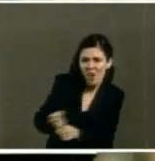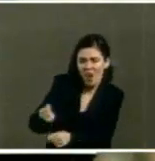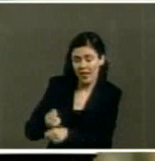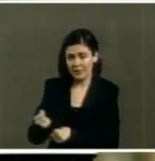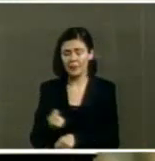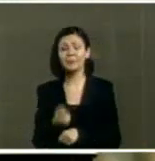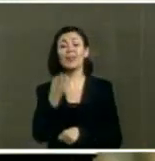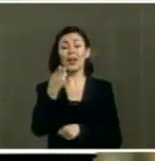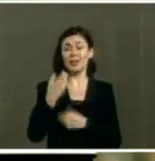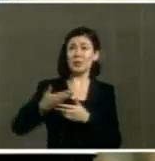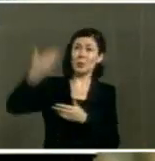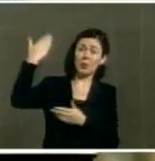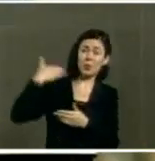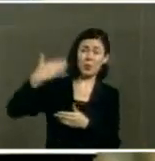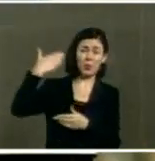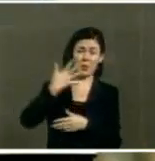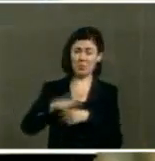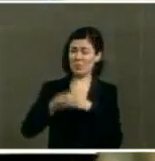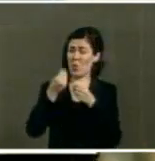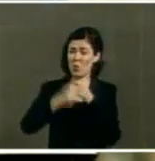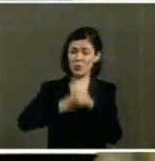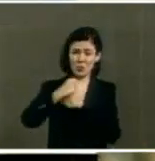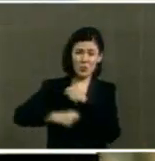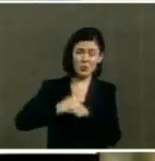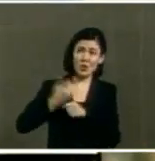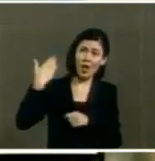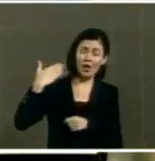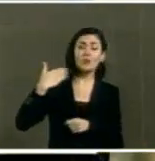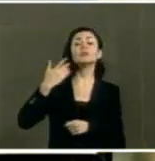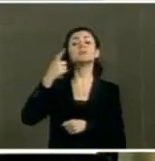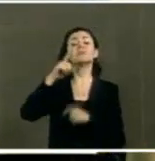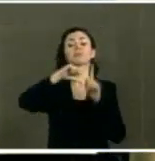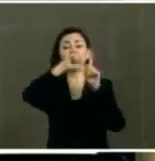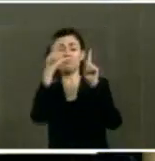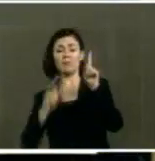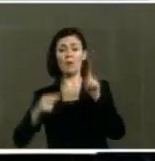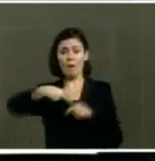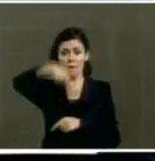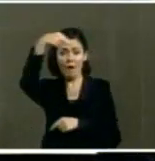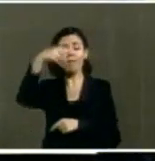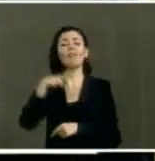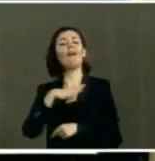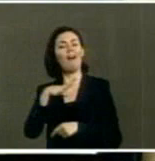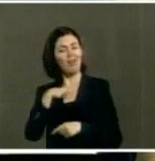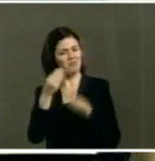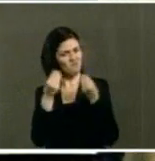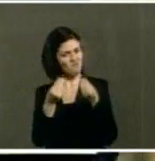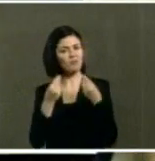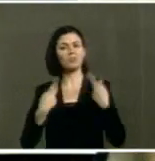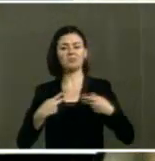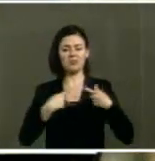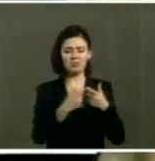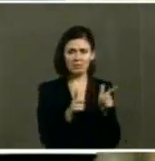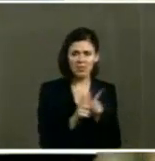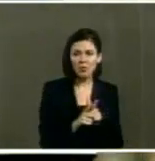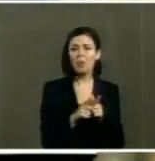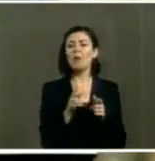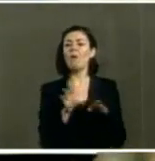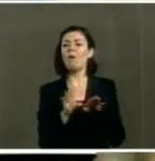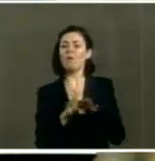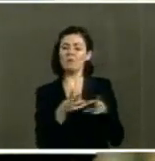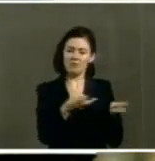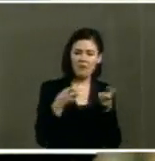bandas fundamentalmente de contrabandistas que evolucionaron a narcotraficantes. Quizá muy al principio operaban